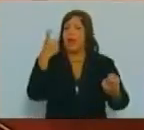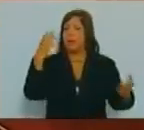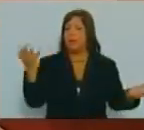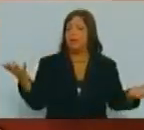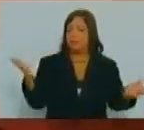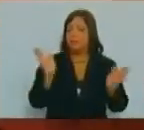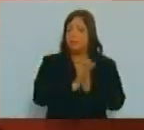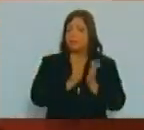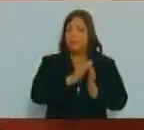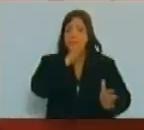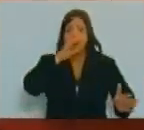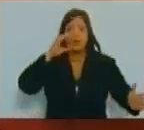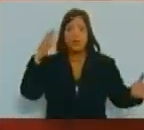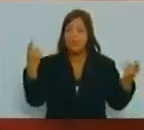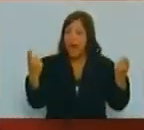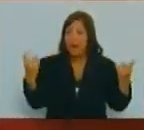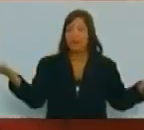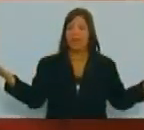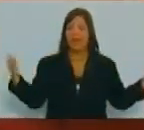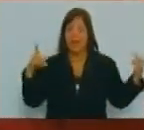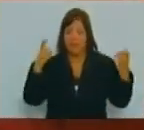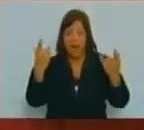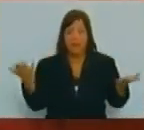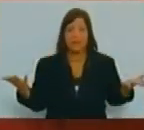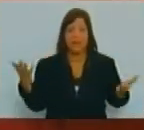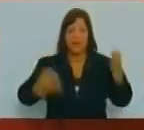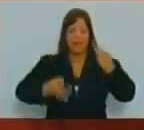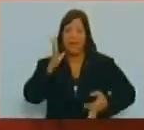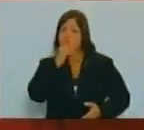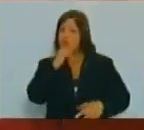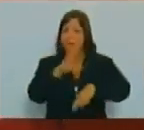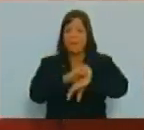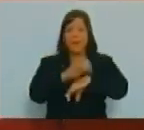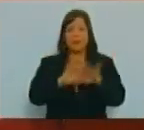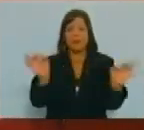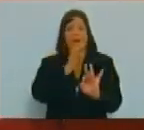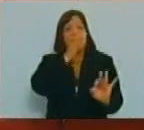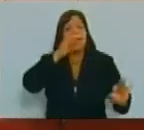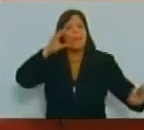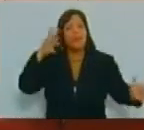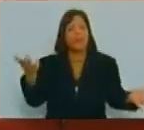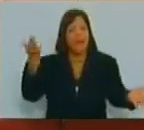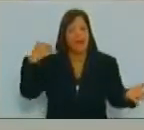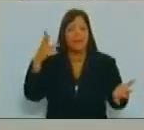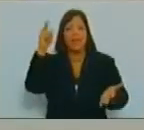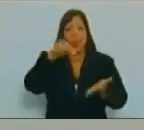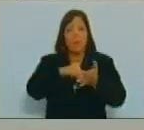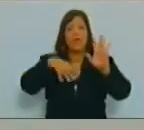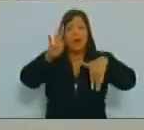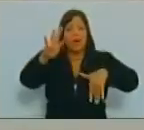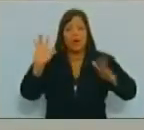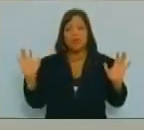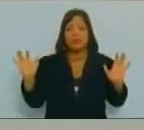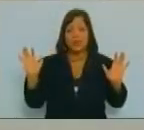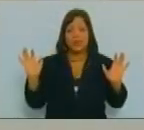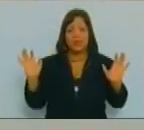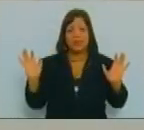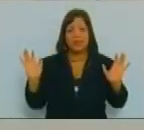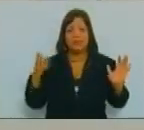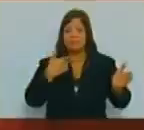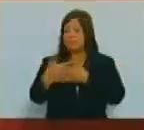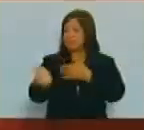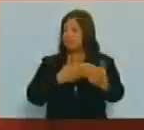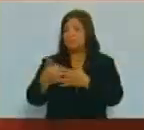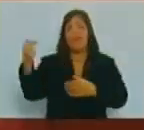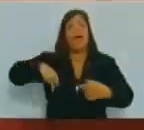y eso está impunes a la impunidad que tenemos que combatir digan lo que digan porque